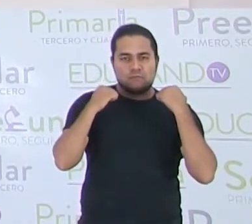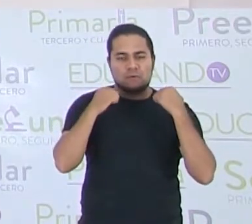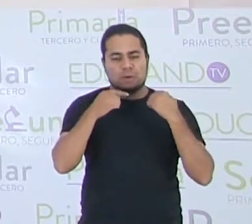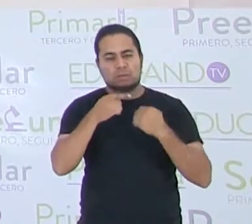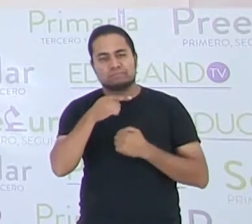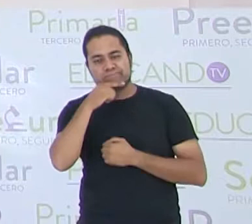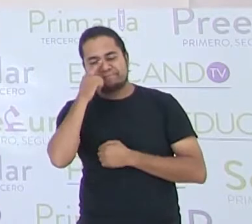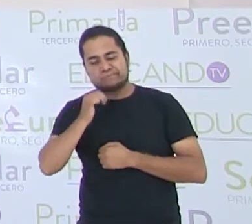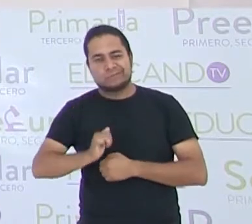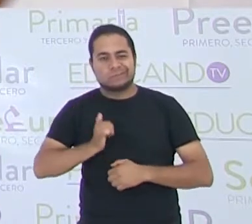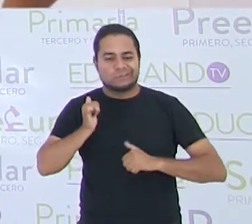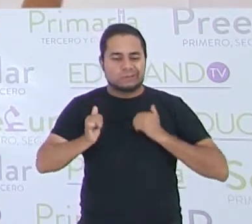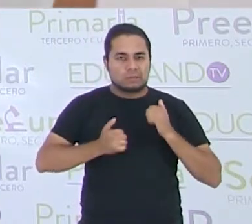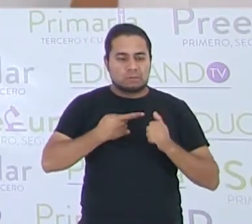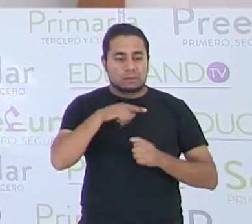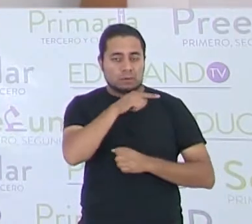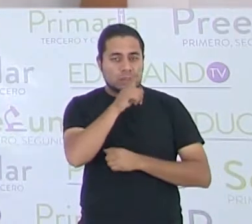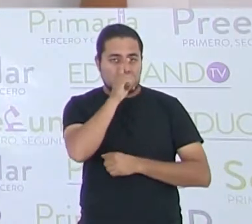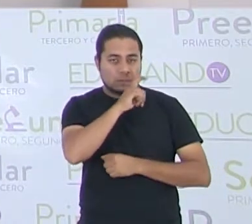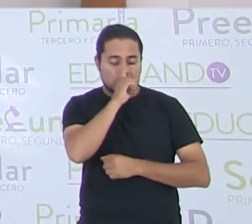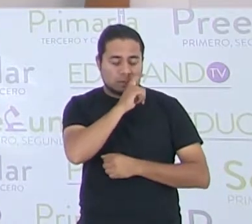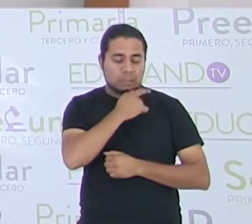ositos. También